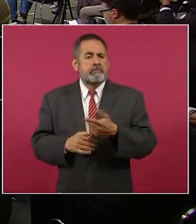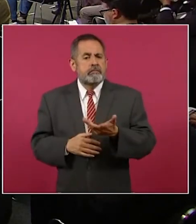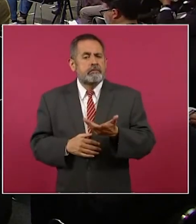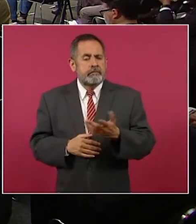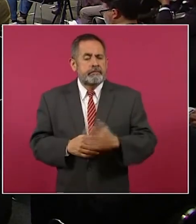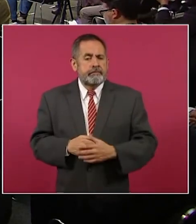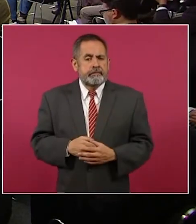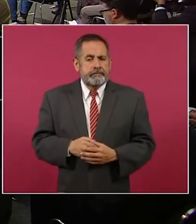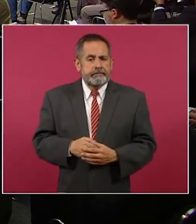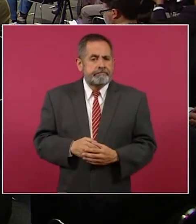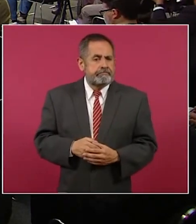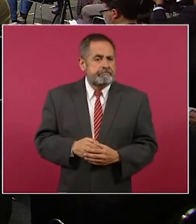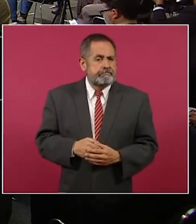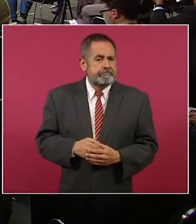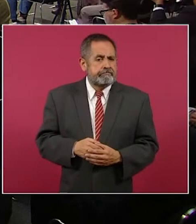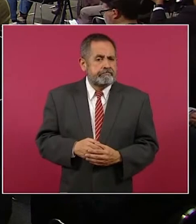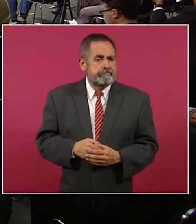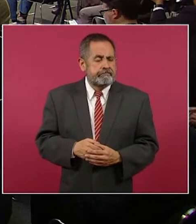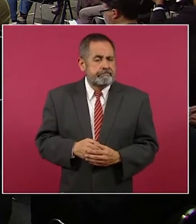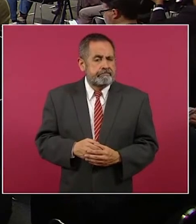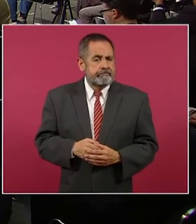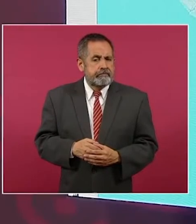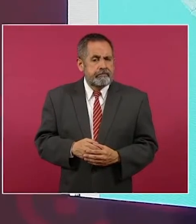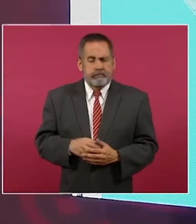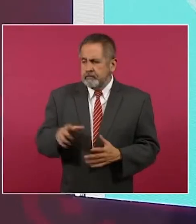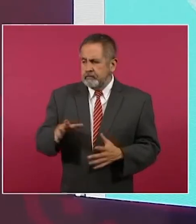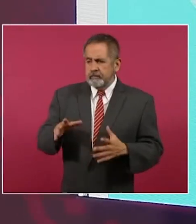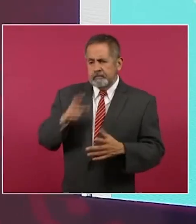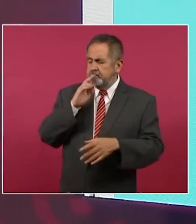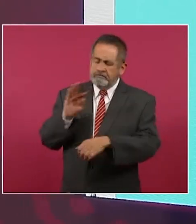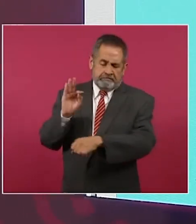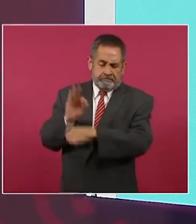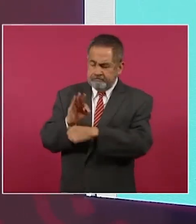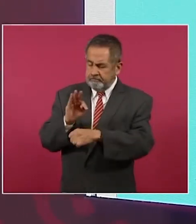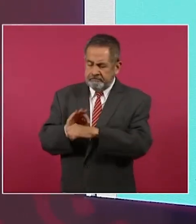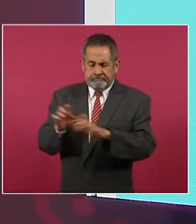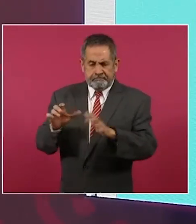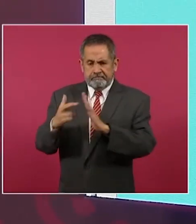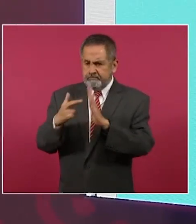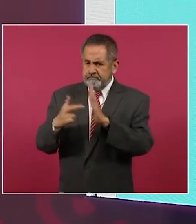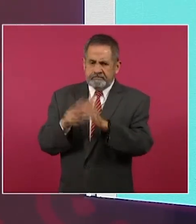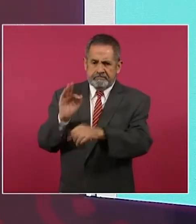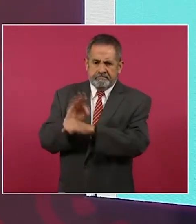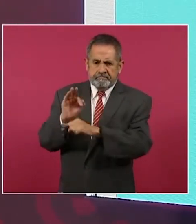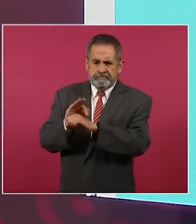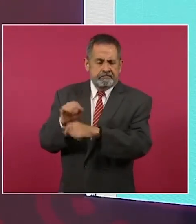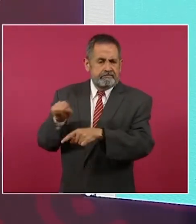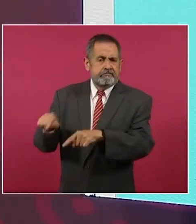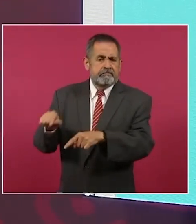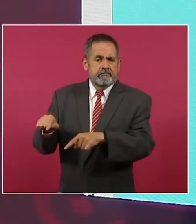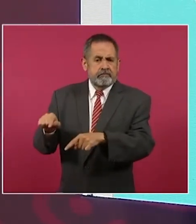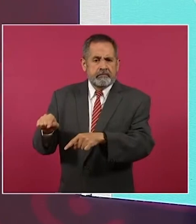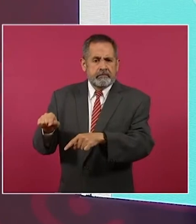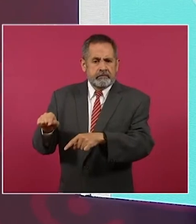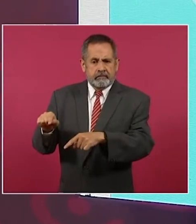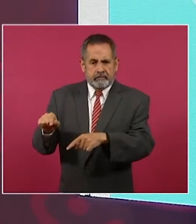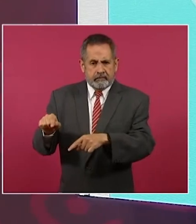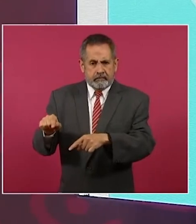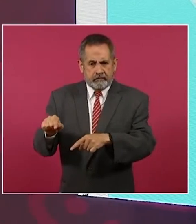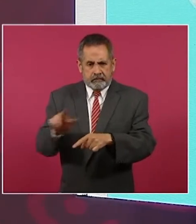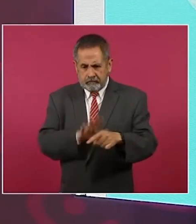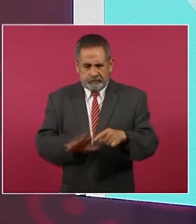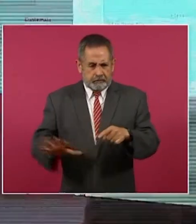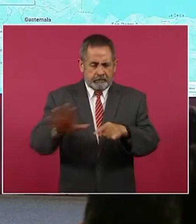negó que se trate de una expropiación. Dijo que la decisión del gobierno buscaría recuperar una concesión de